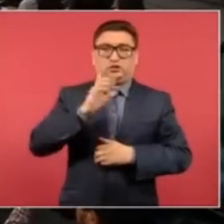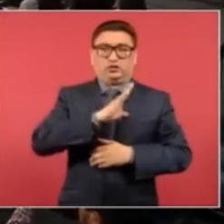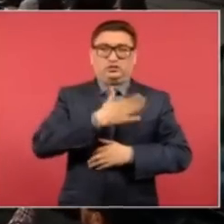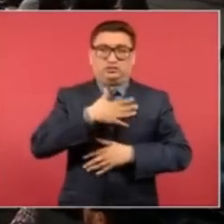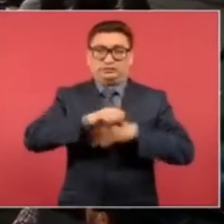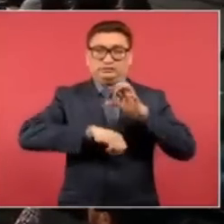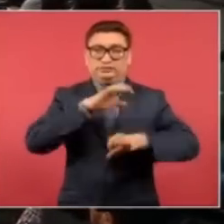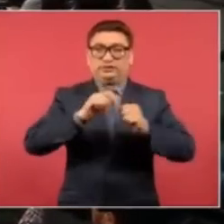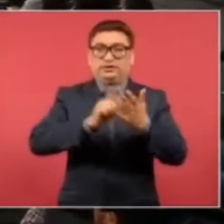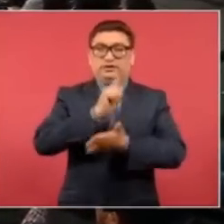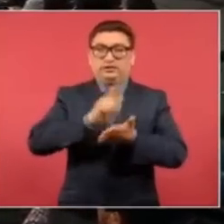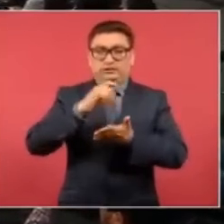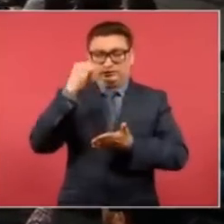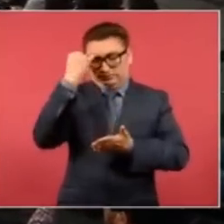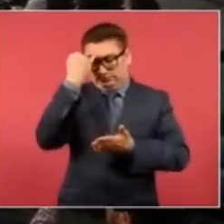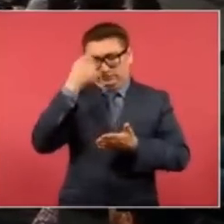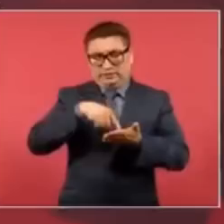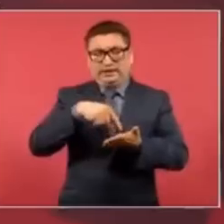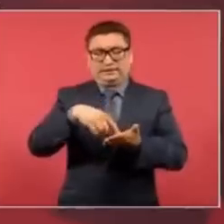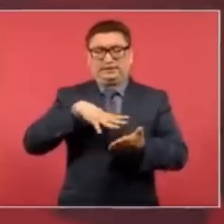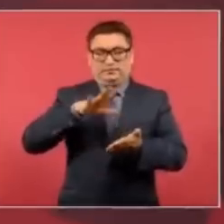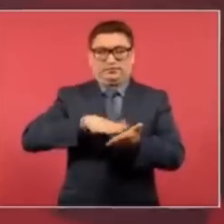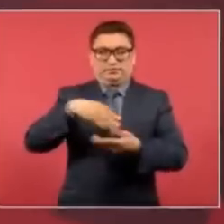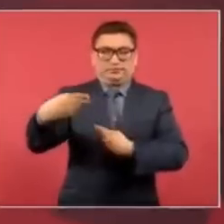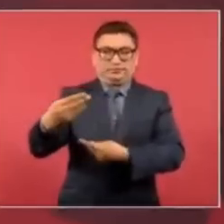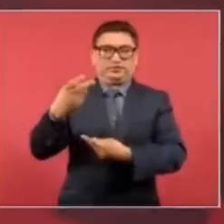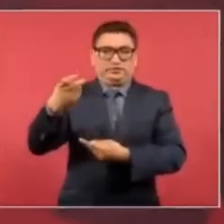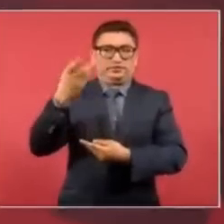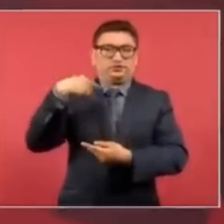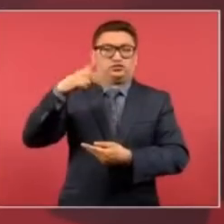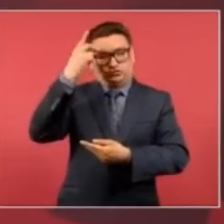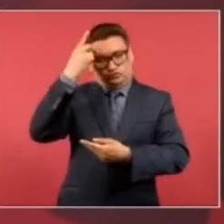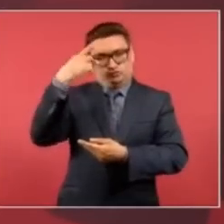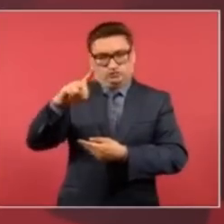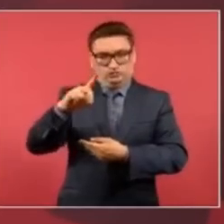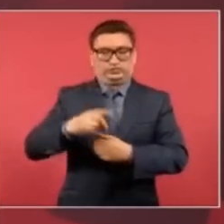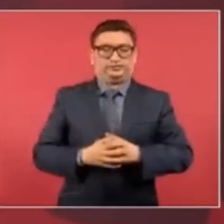de India, tenían sus documentos, eran los dueños